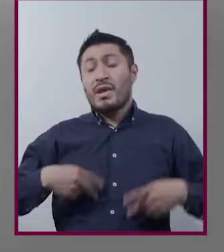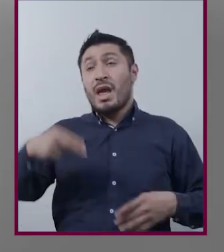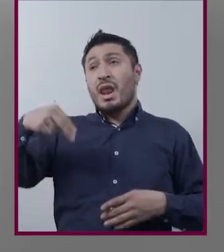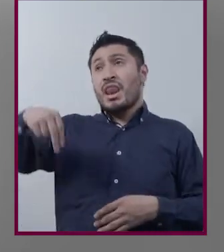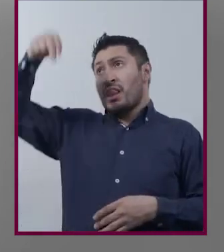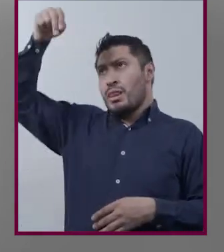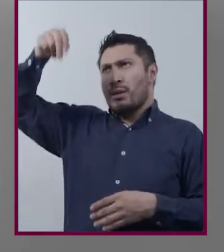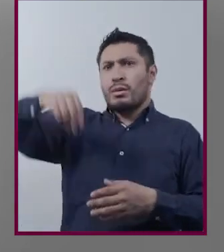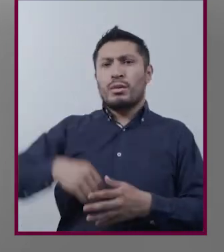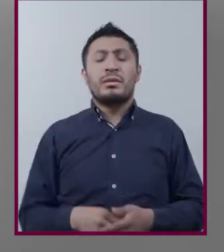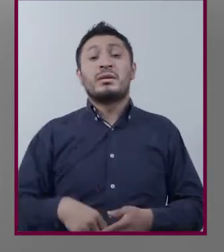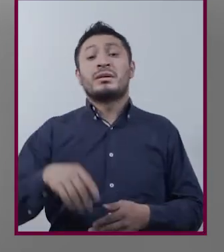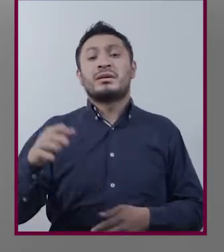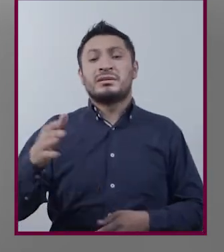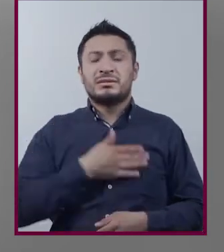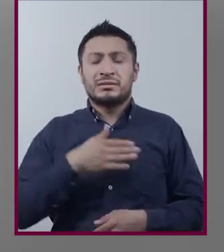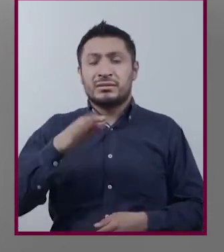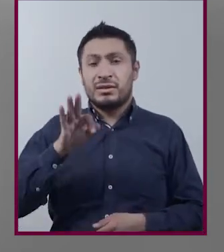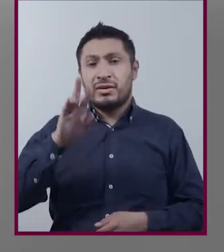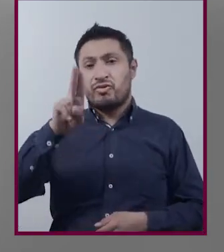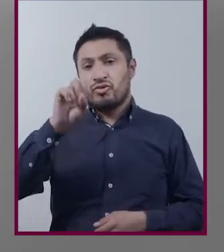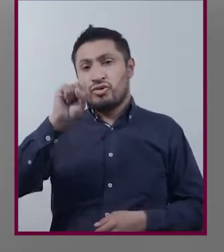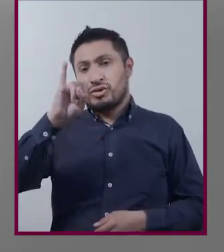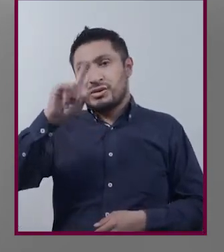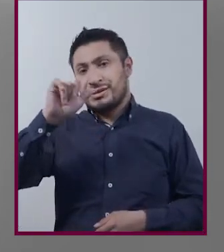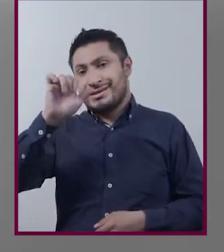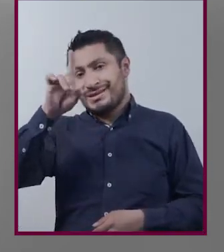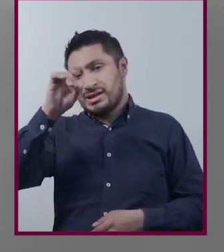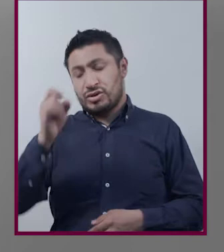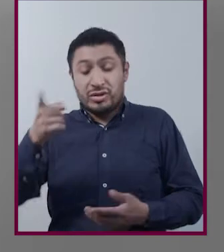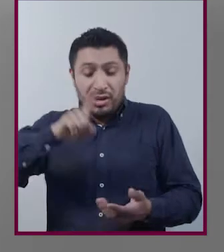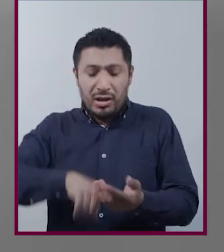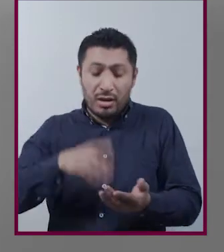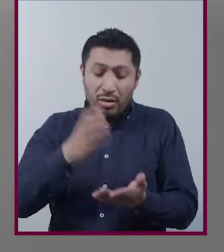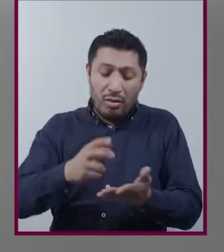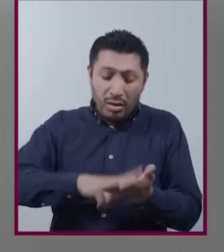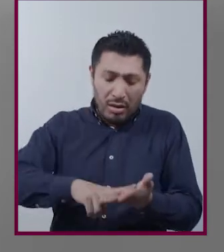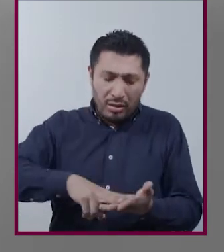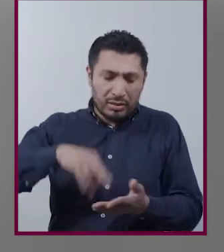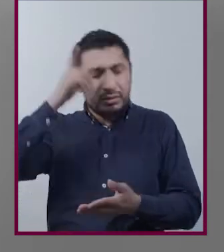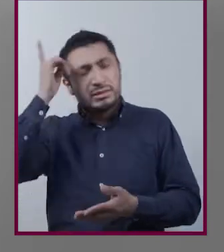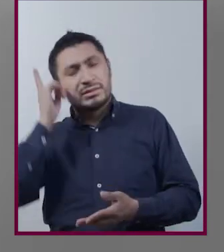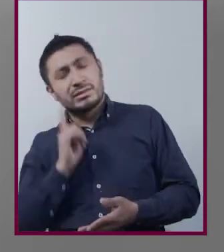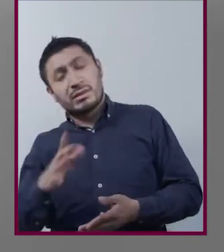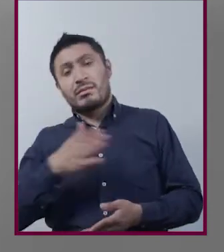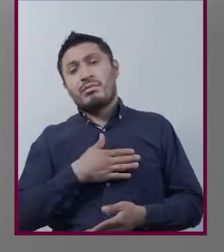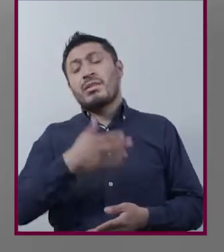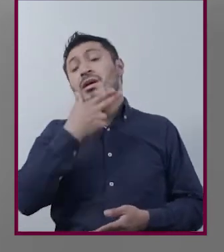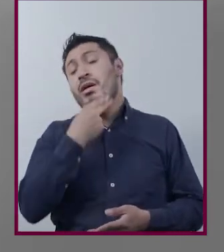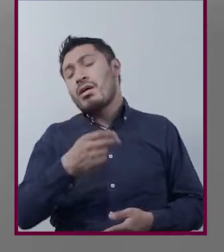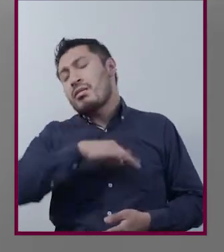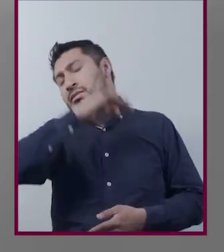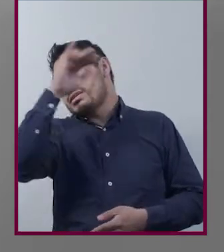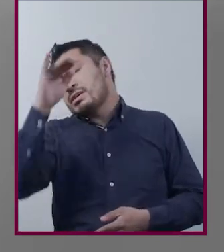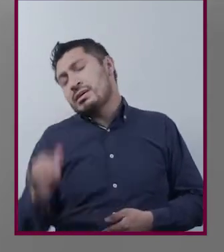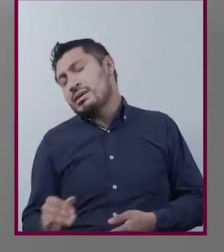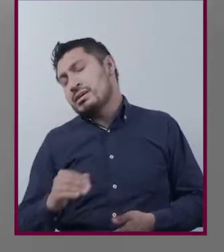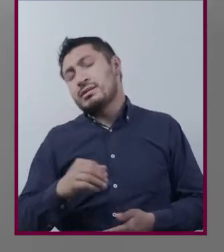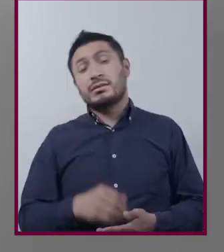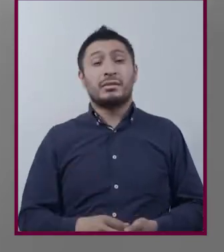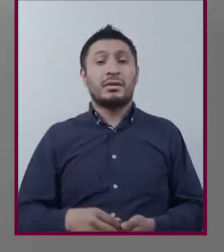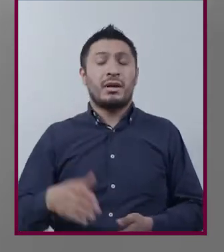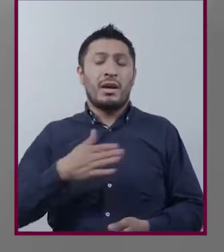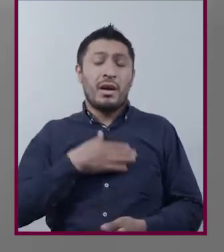norte. Mis fusilados, dormidos en la libreta verde. Mis hombres muertos.